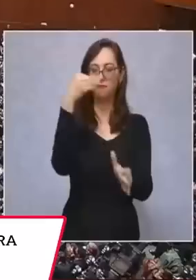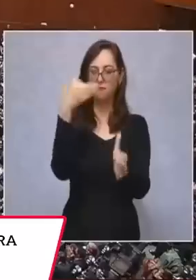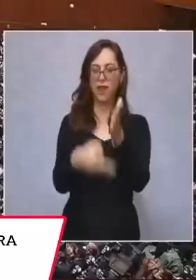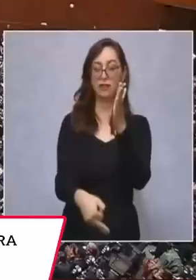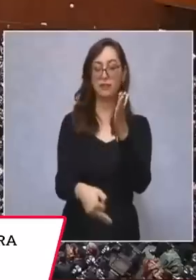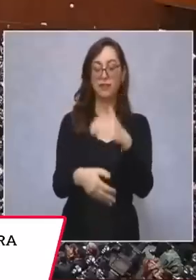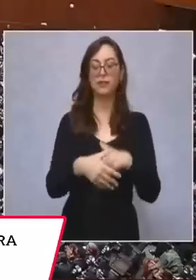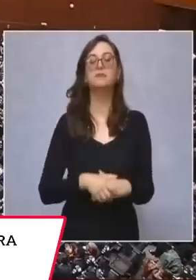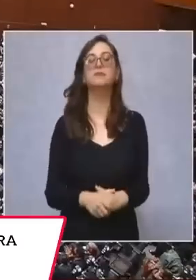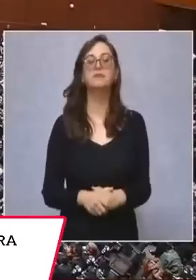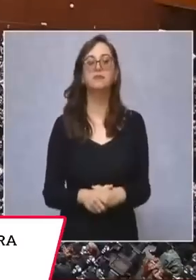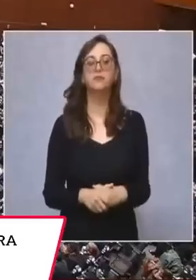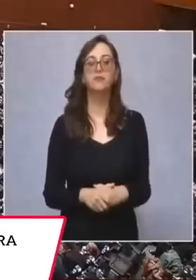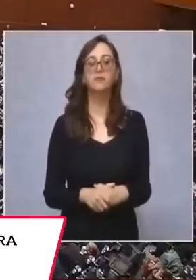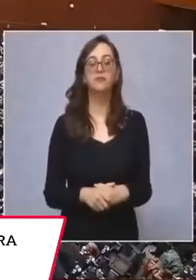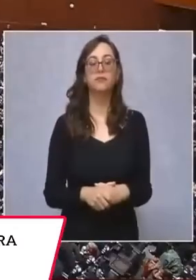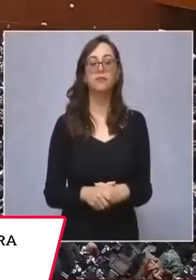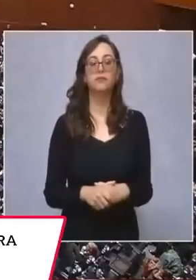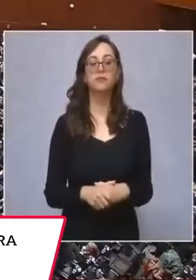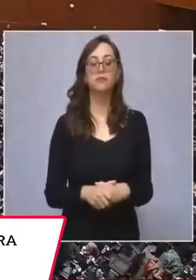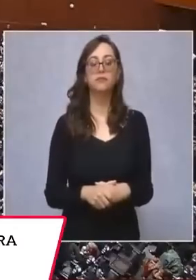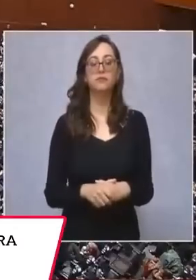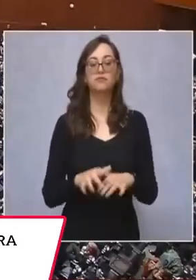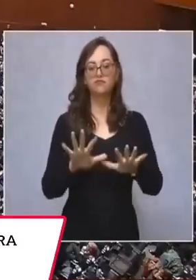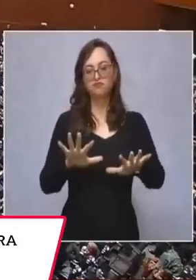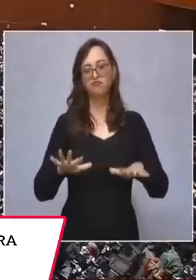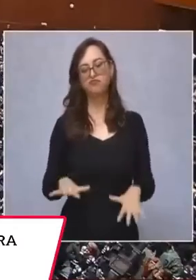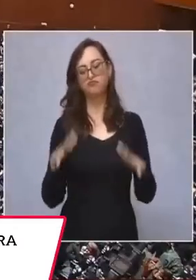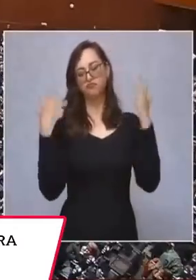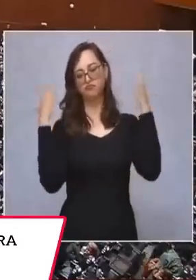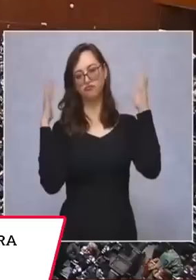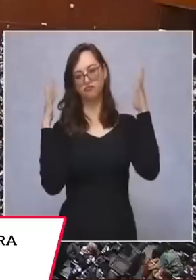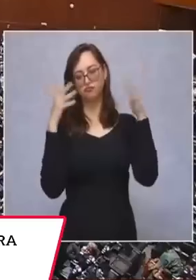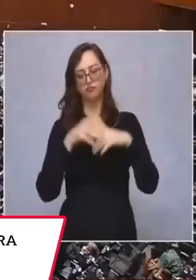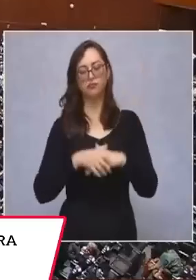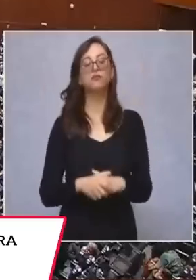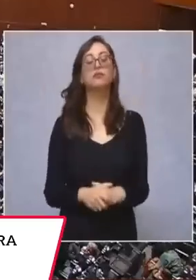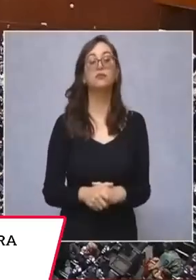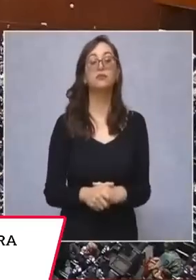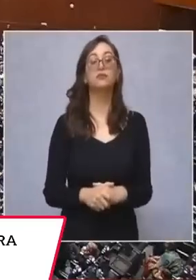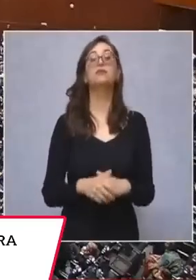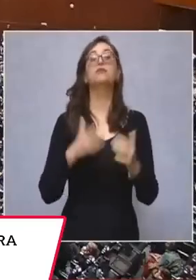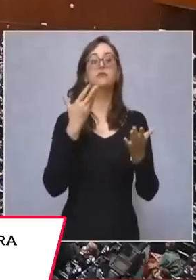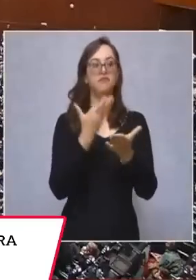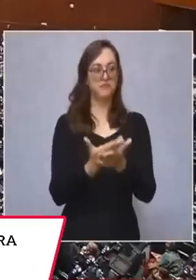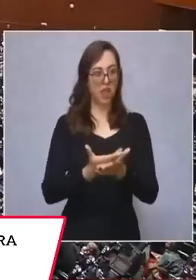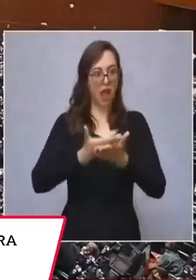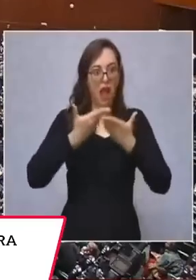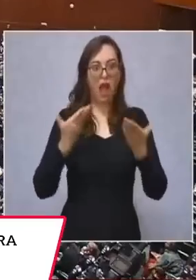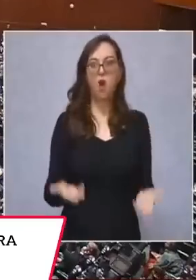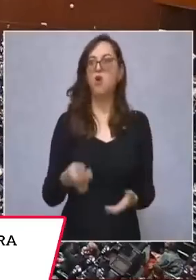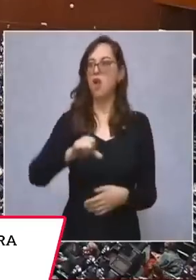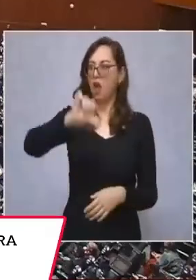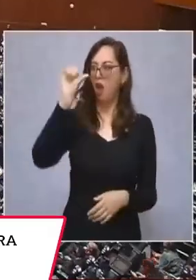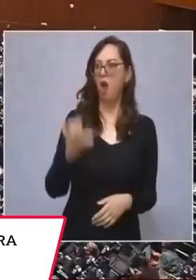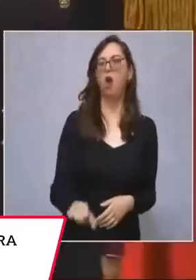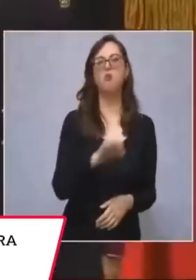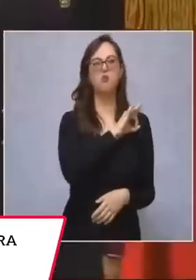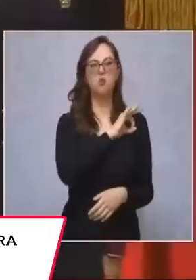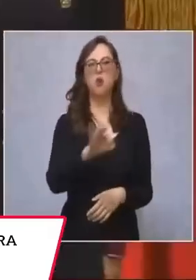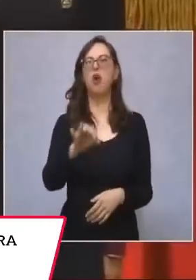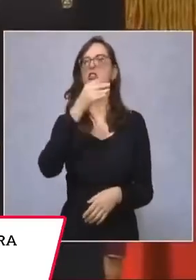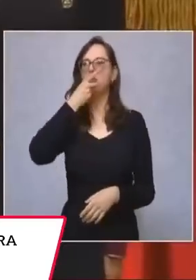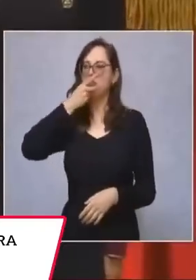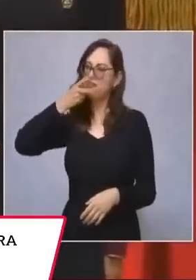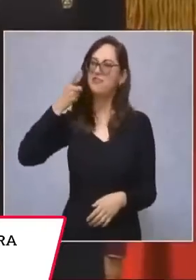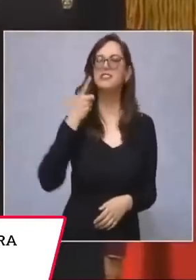vamos a ver en este sexenio. Solamente para recordar, hubo 2 reformas que fueron judicializadas, la ley de industria eléctrica,